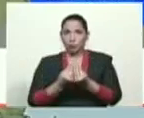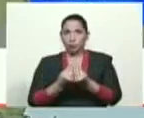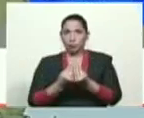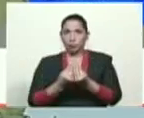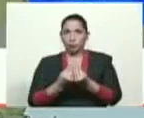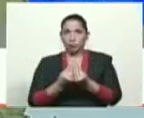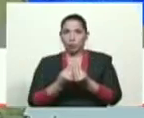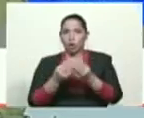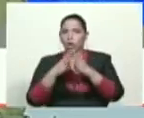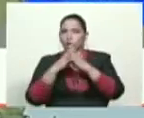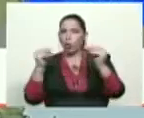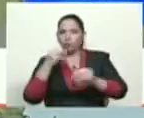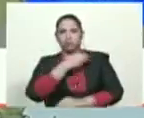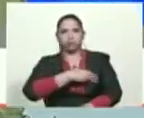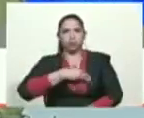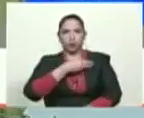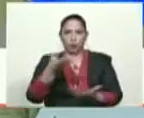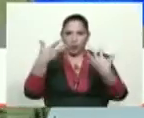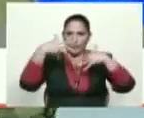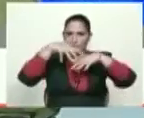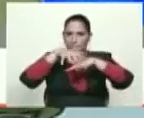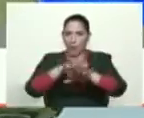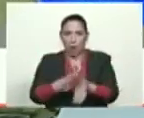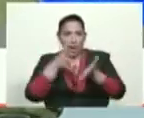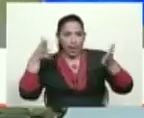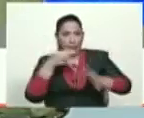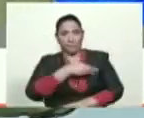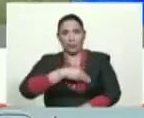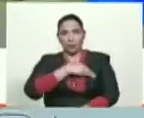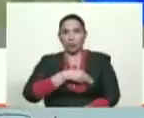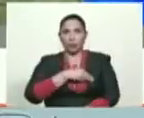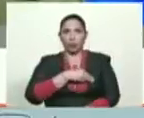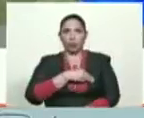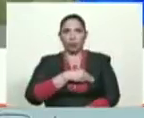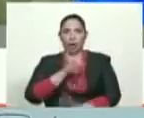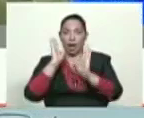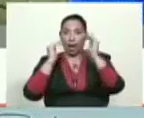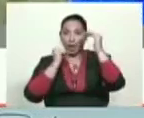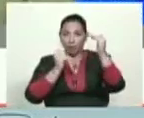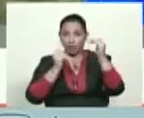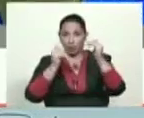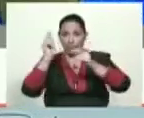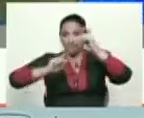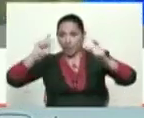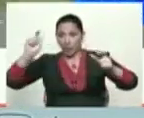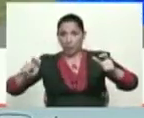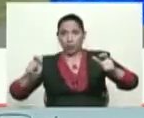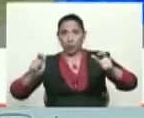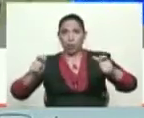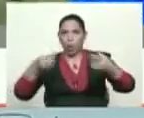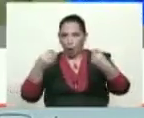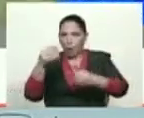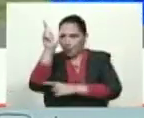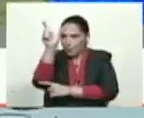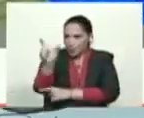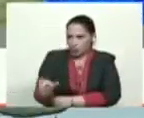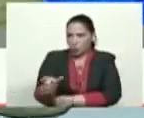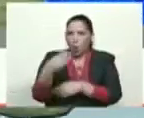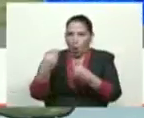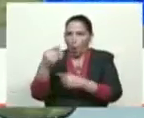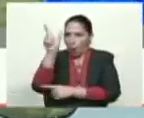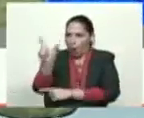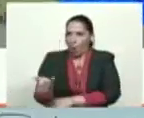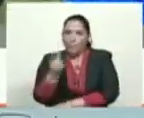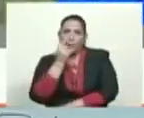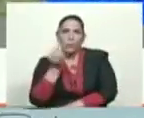todas las misiones y grandes misiones atendiendo al ciudadano como ciudadano como ciudadano